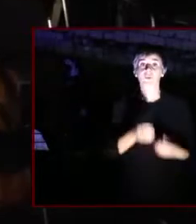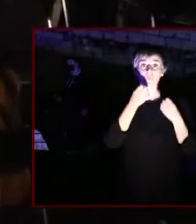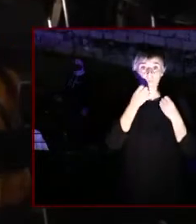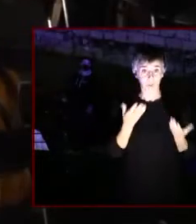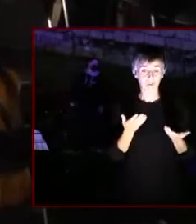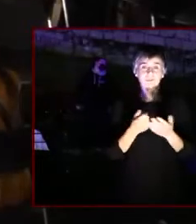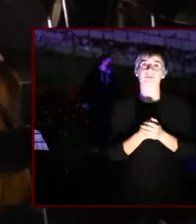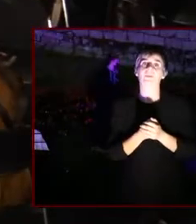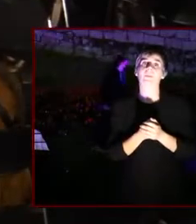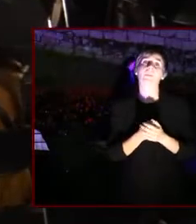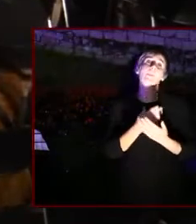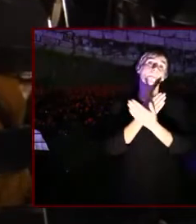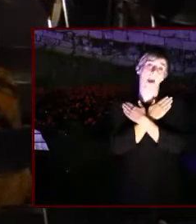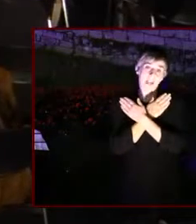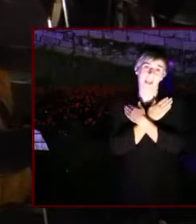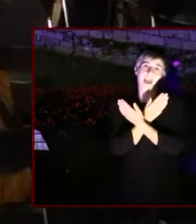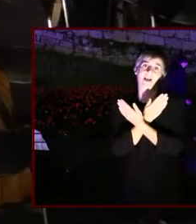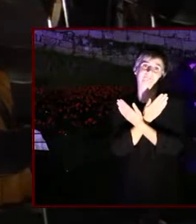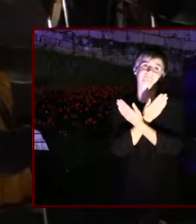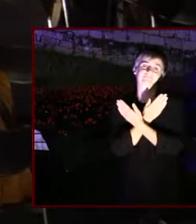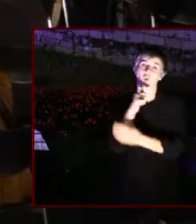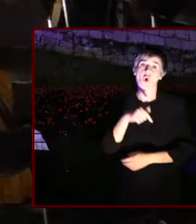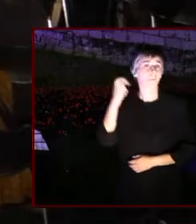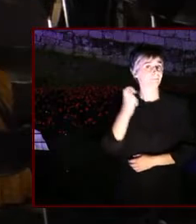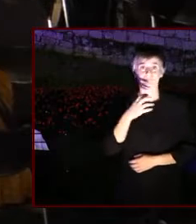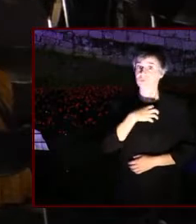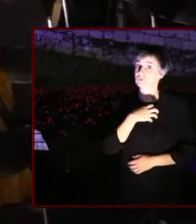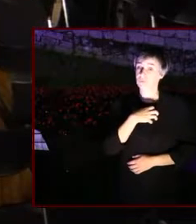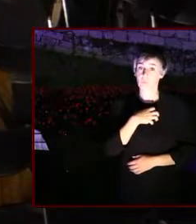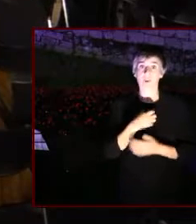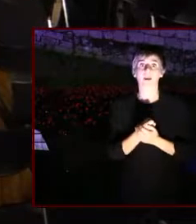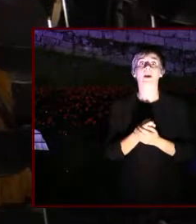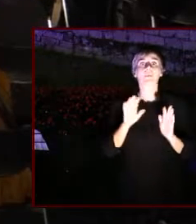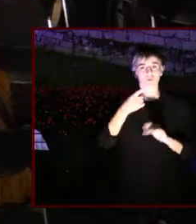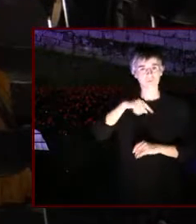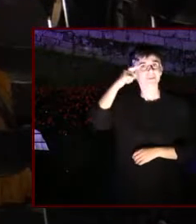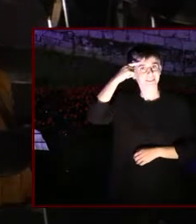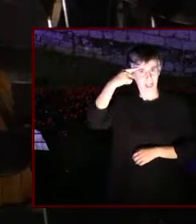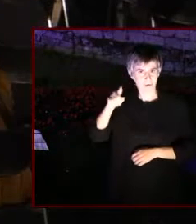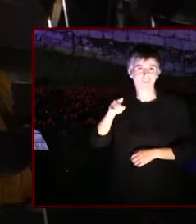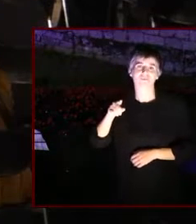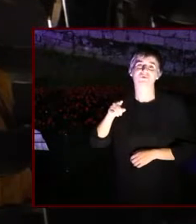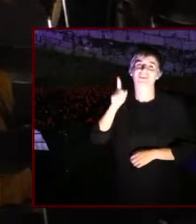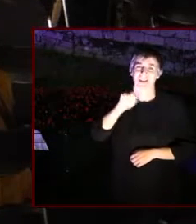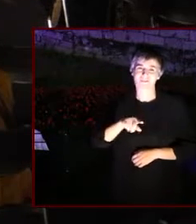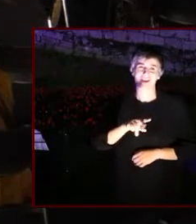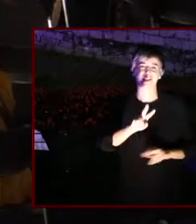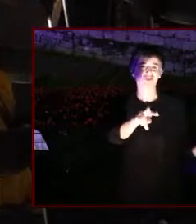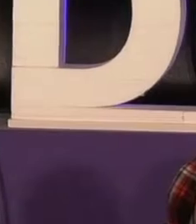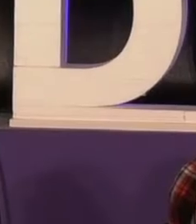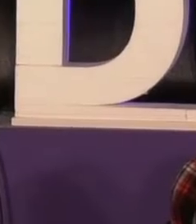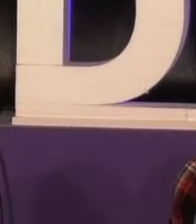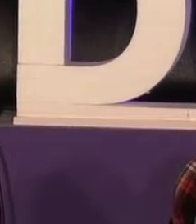Bueno, María, pois non puido vir, pero sabemos que tamén nos está a ver por streaming, así